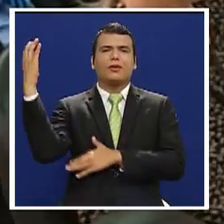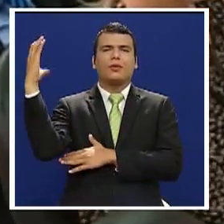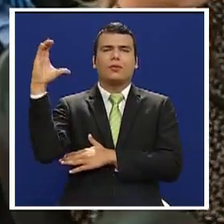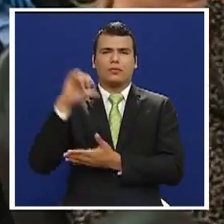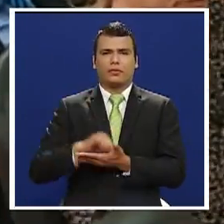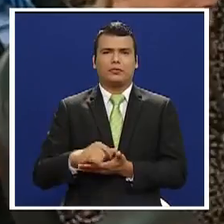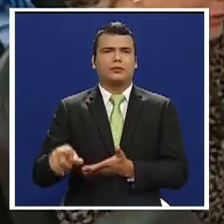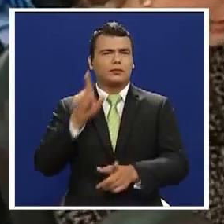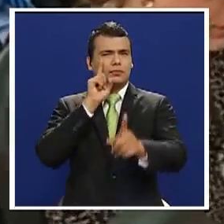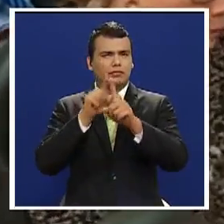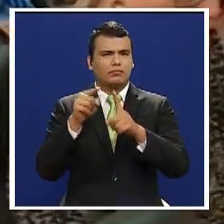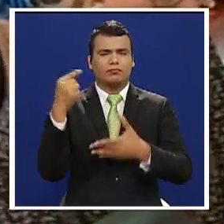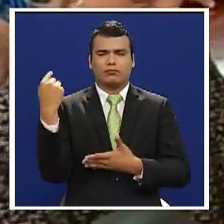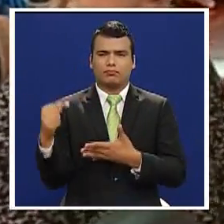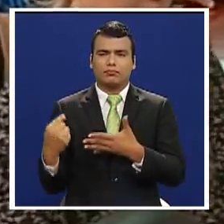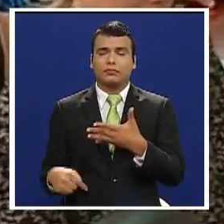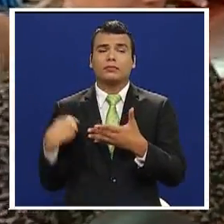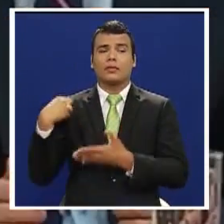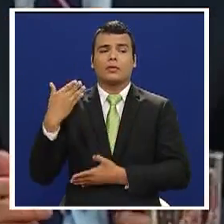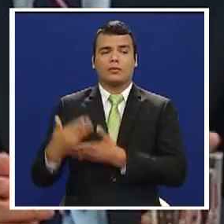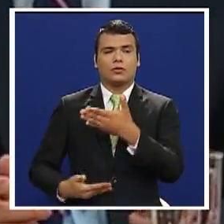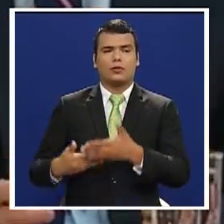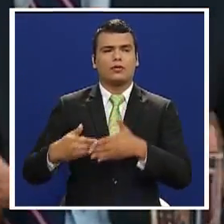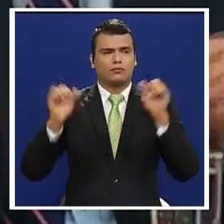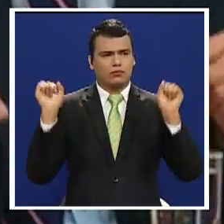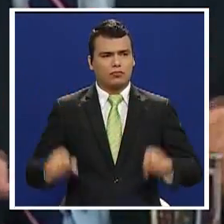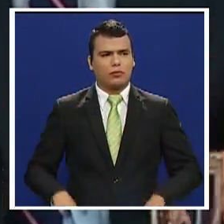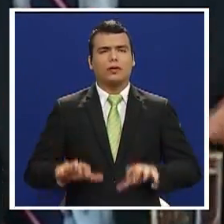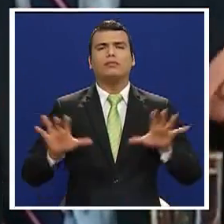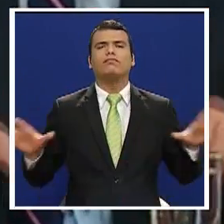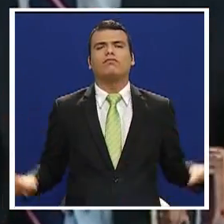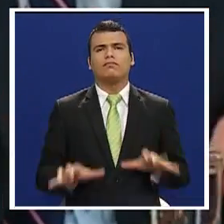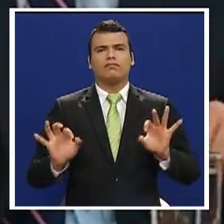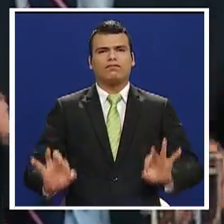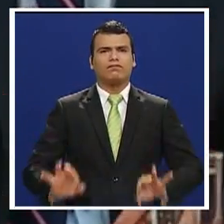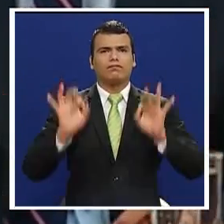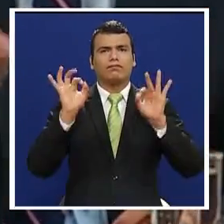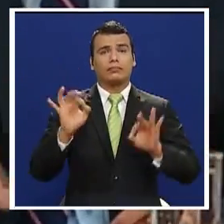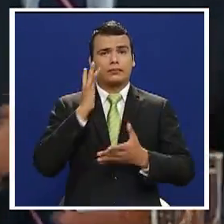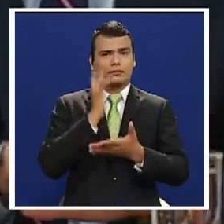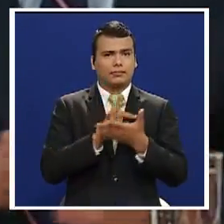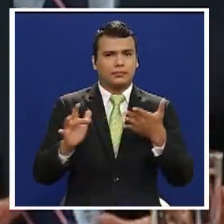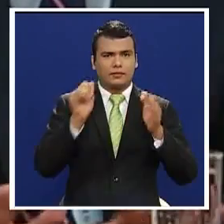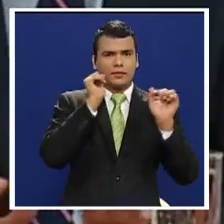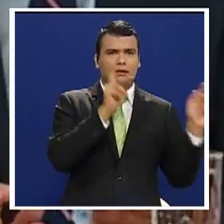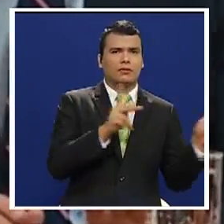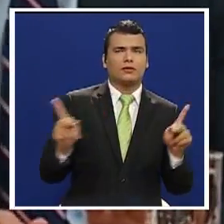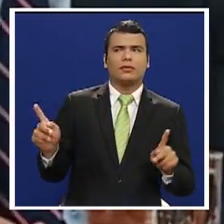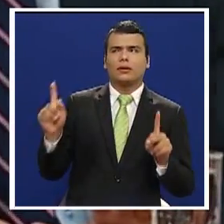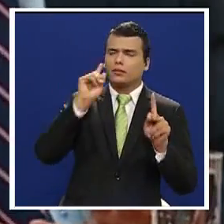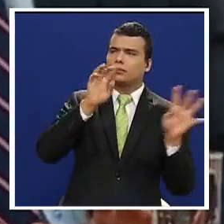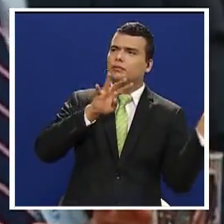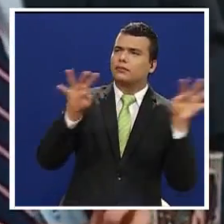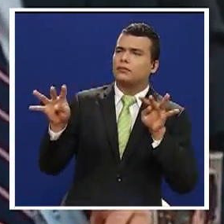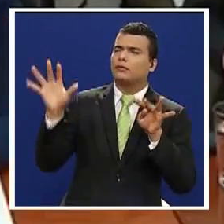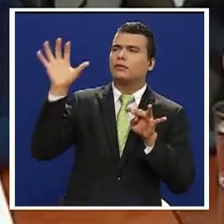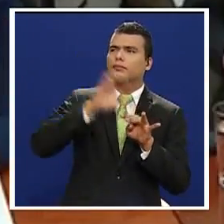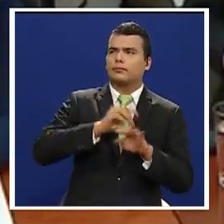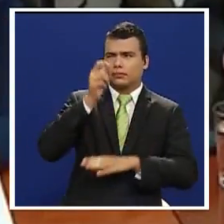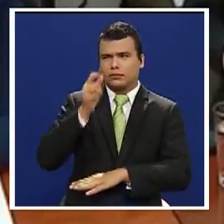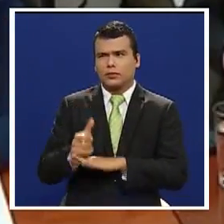qué está haciendo la Gobernación para poder lograr que haya menos actos o no hayan actos de corrupción. Esa es una de las cosas por las